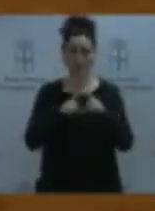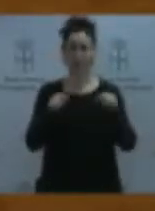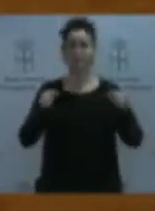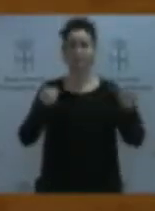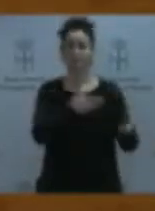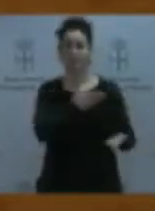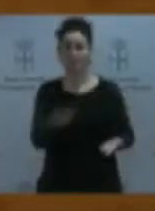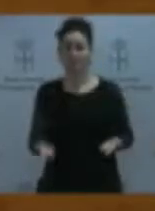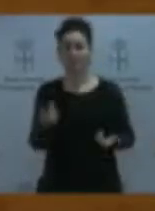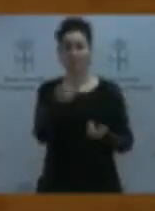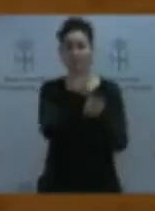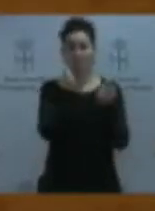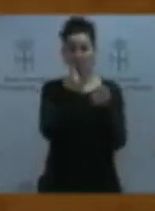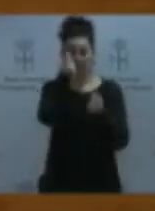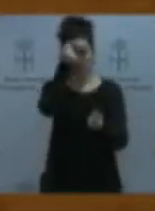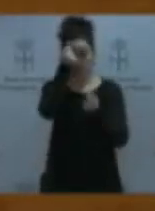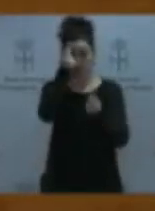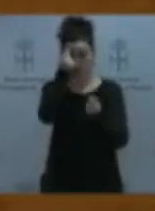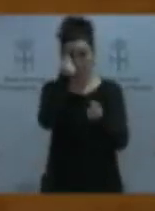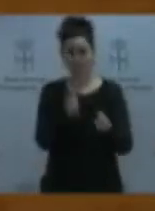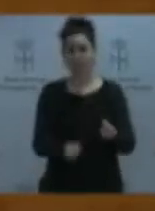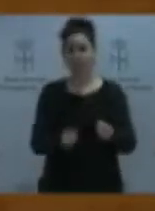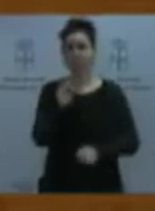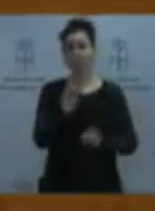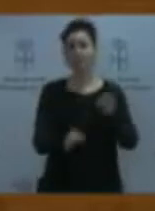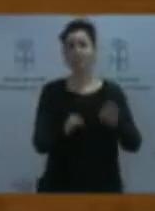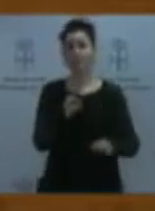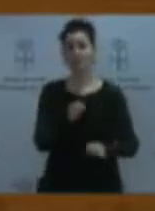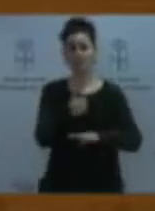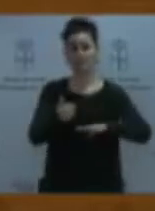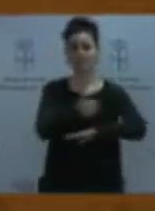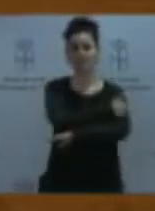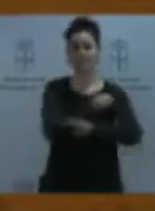podremos sacar las soluciones específicas. En esta moción de Foro,